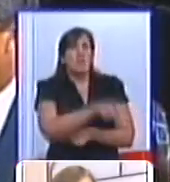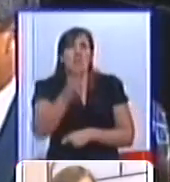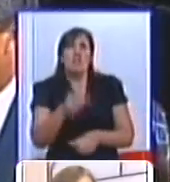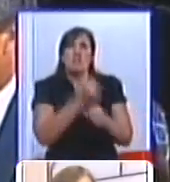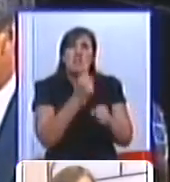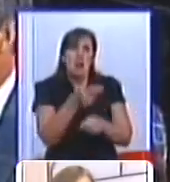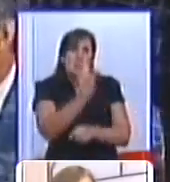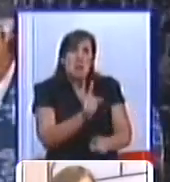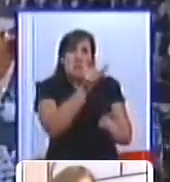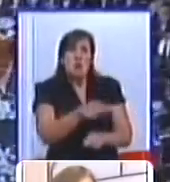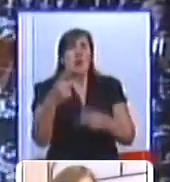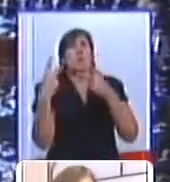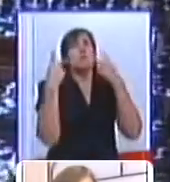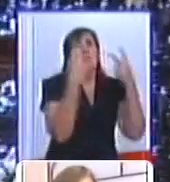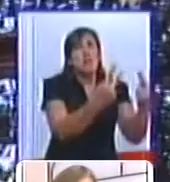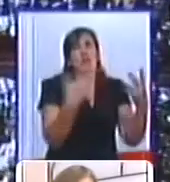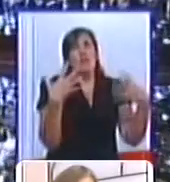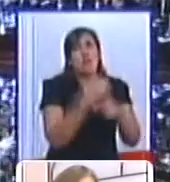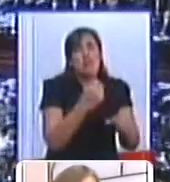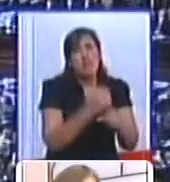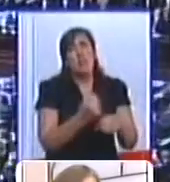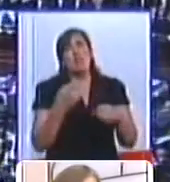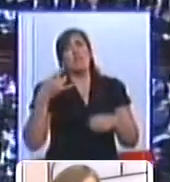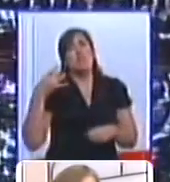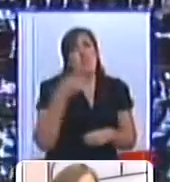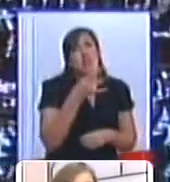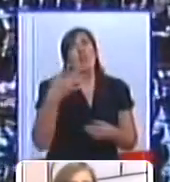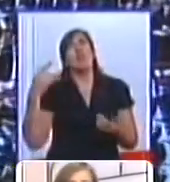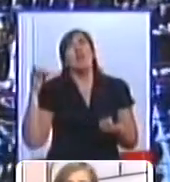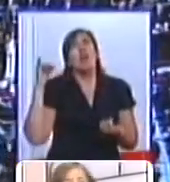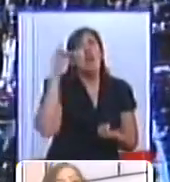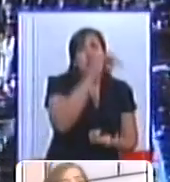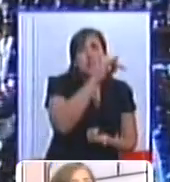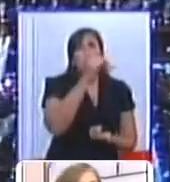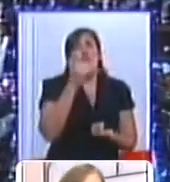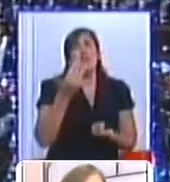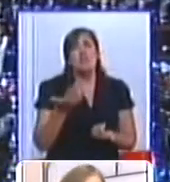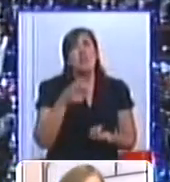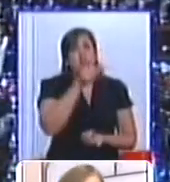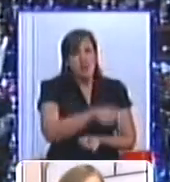los que viajan en colectivos, en trenes, en aviones,